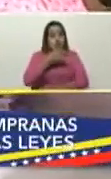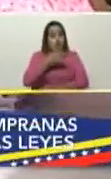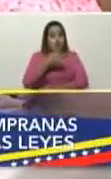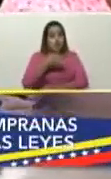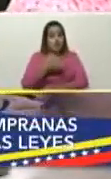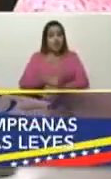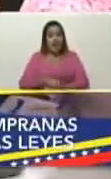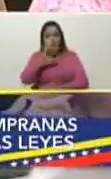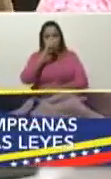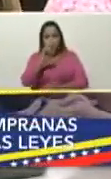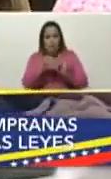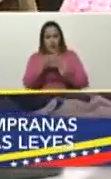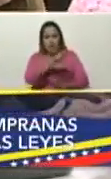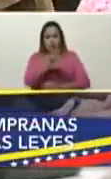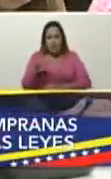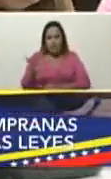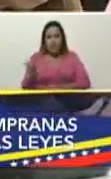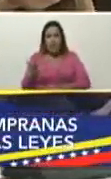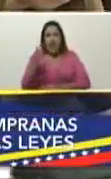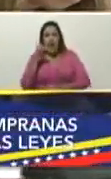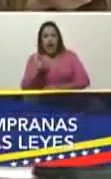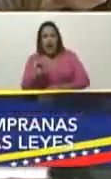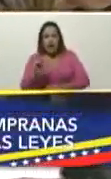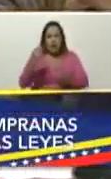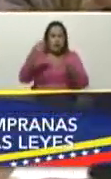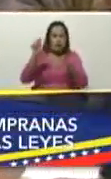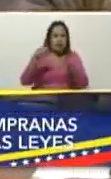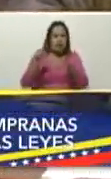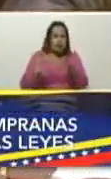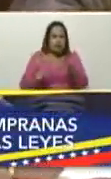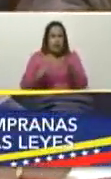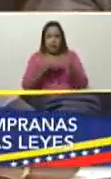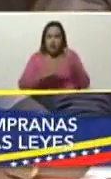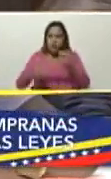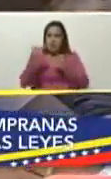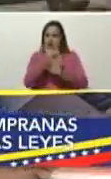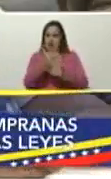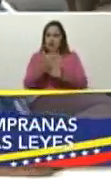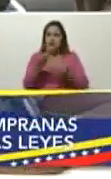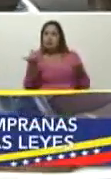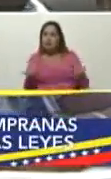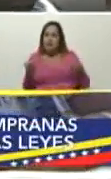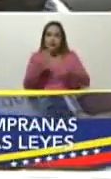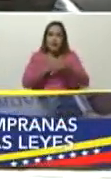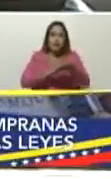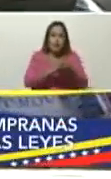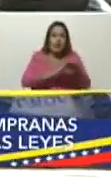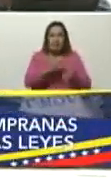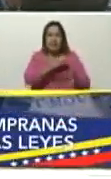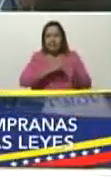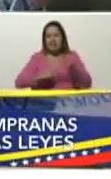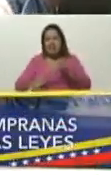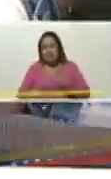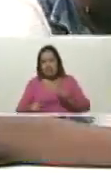año 2023 vamos a poner nuestro acento sobre todo en superar y curar las heridas de la guerra económica y de las